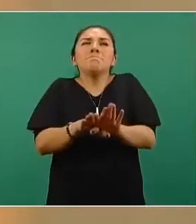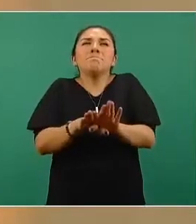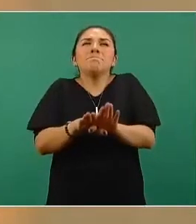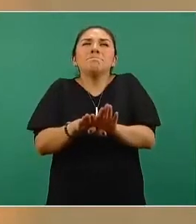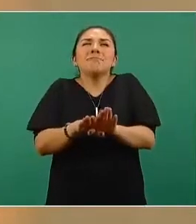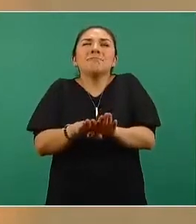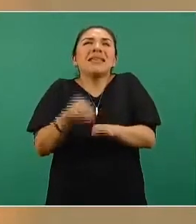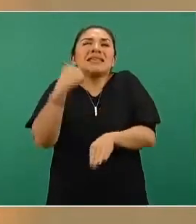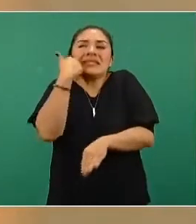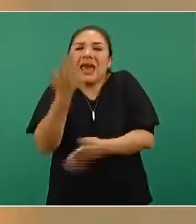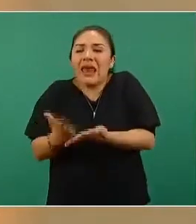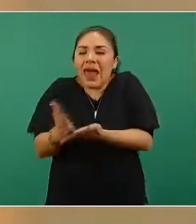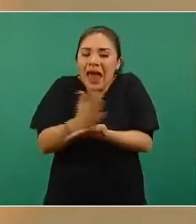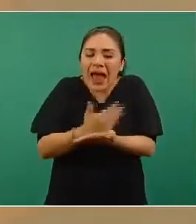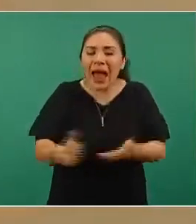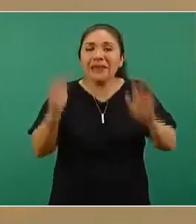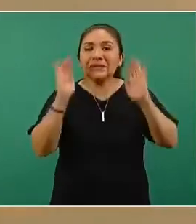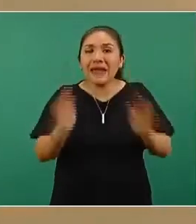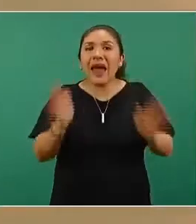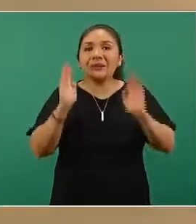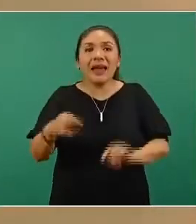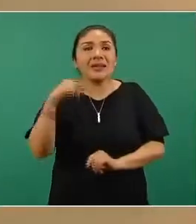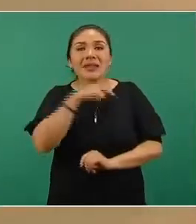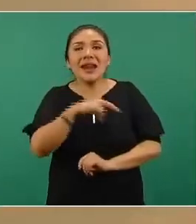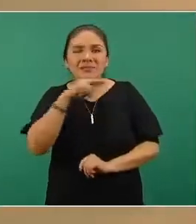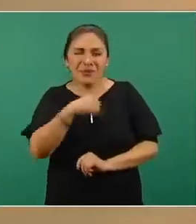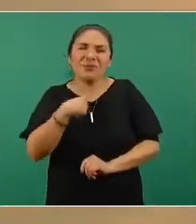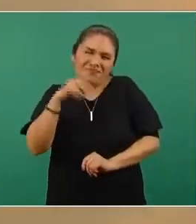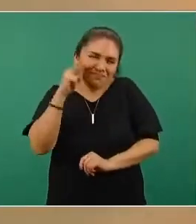mucho deseo y hemos tenido